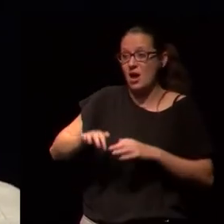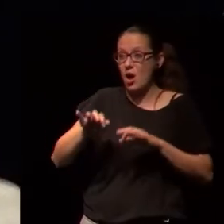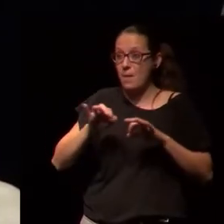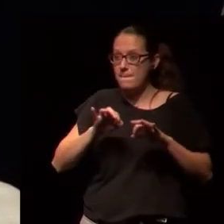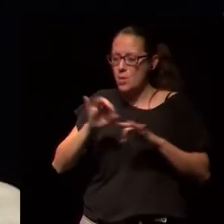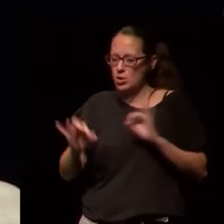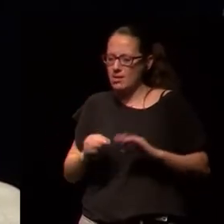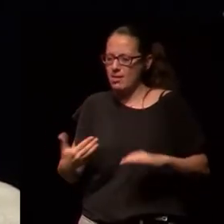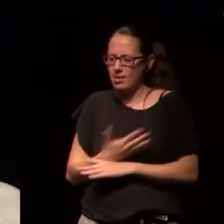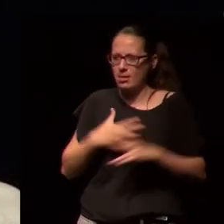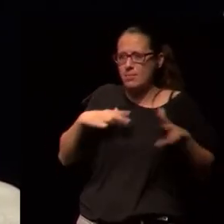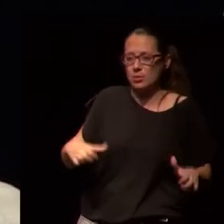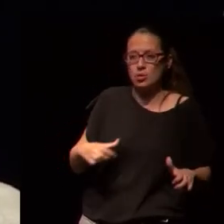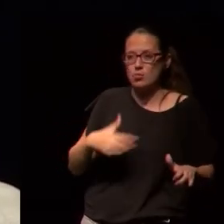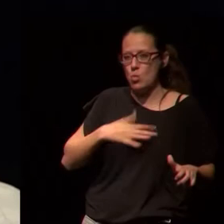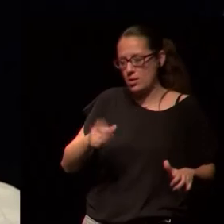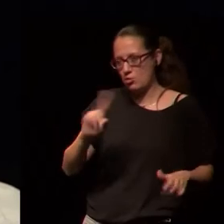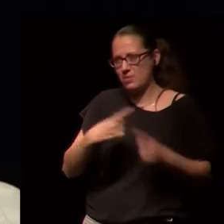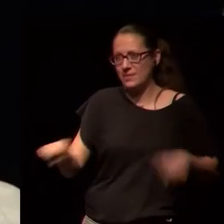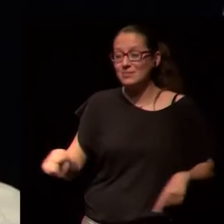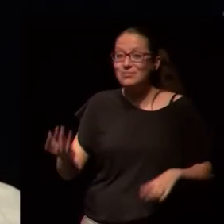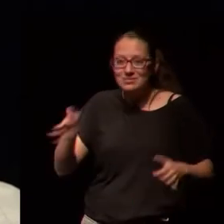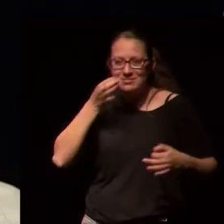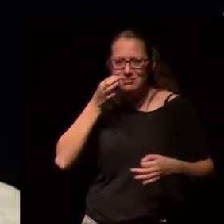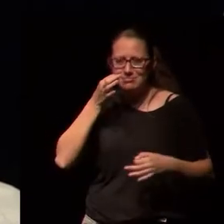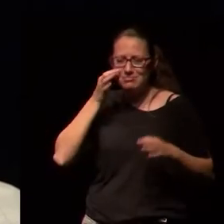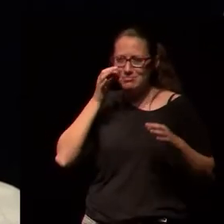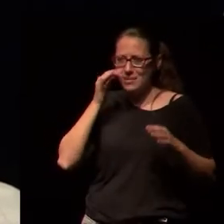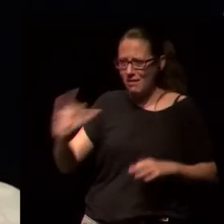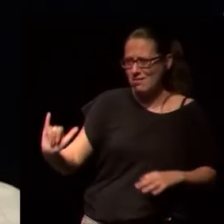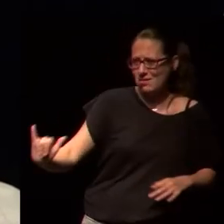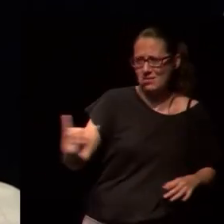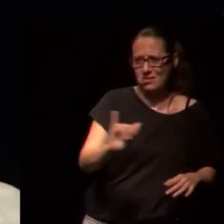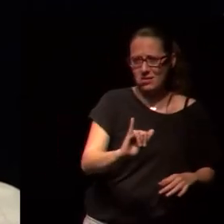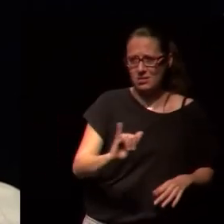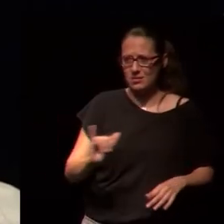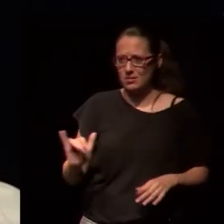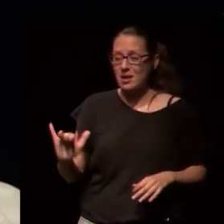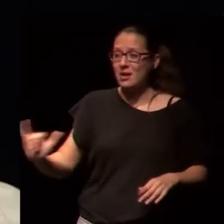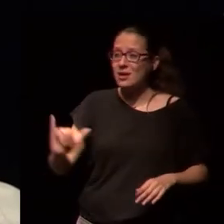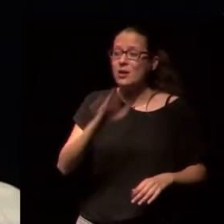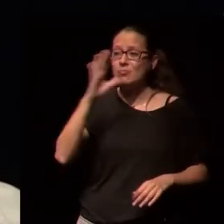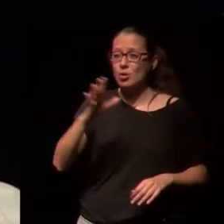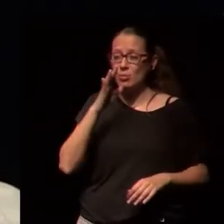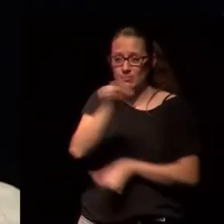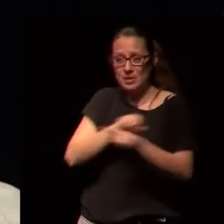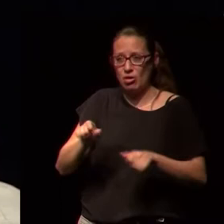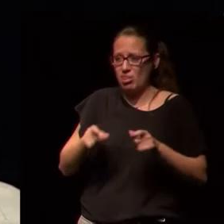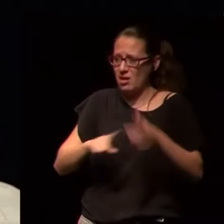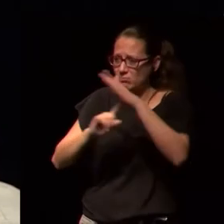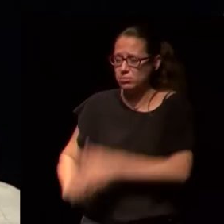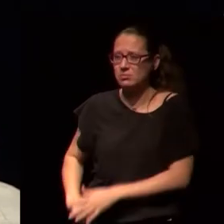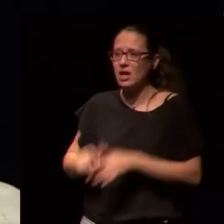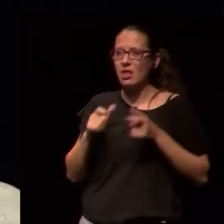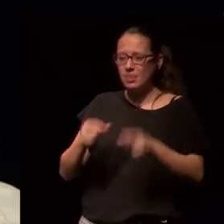está sucediendo. Y se da, ¿por qué? Pues porque a las personas se les marginaliza, se les